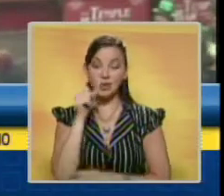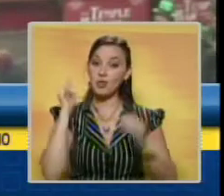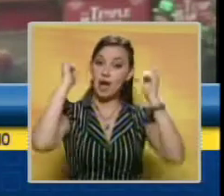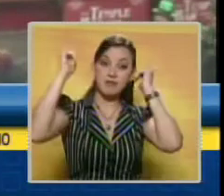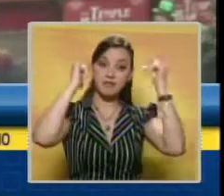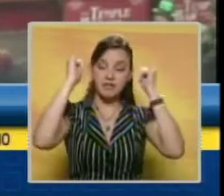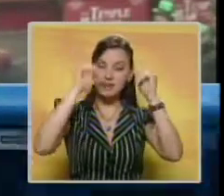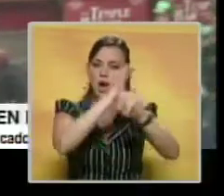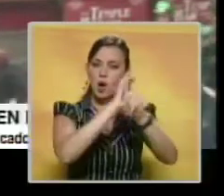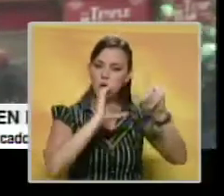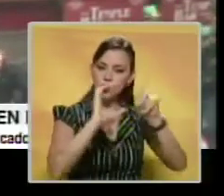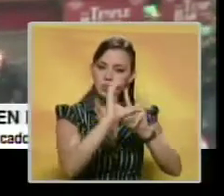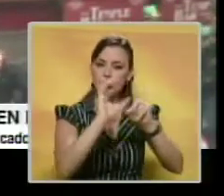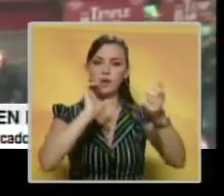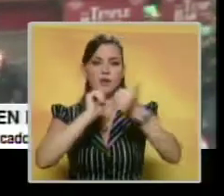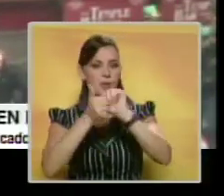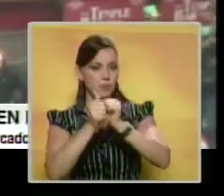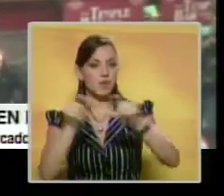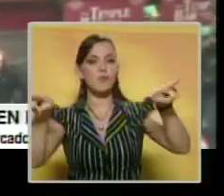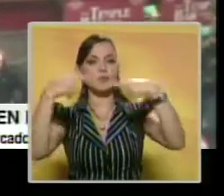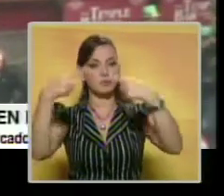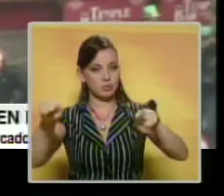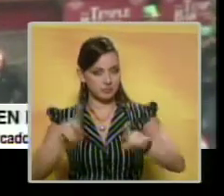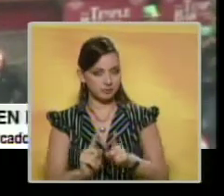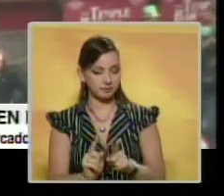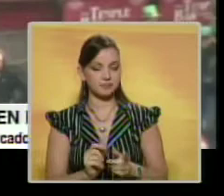de eventos culturales, deportivos y musicales.